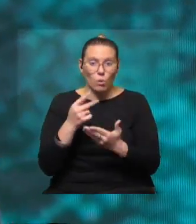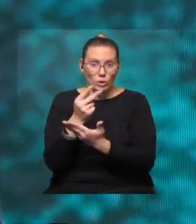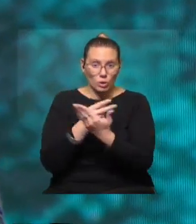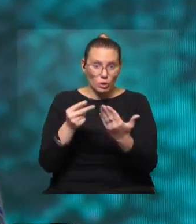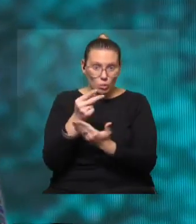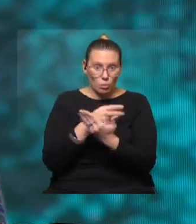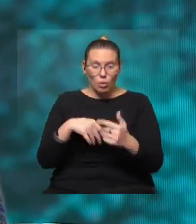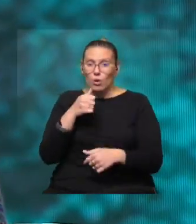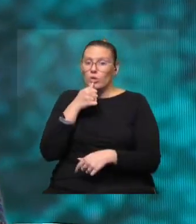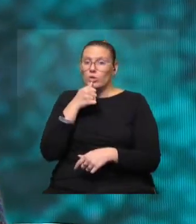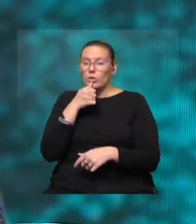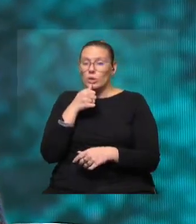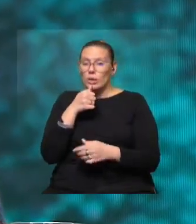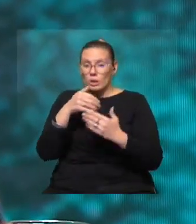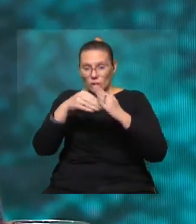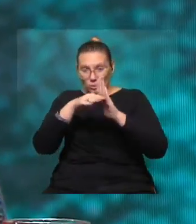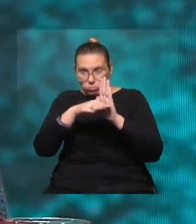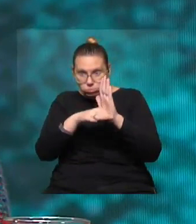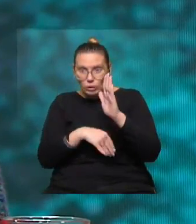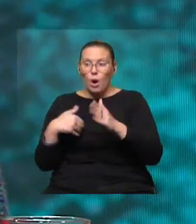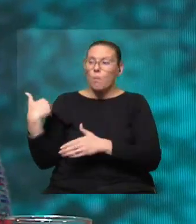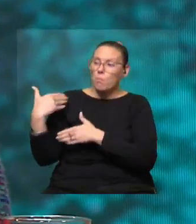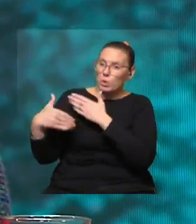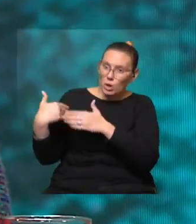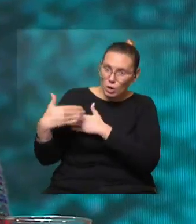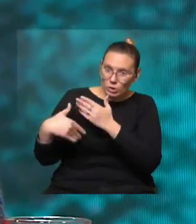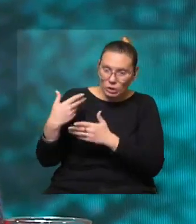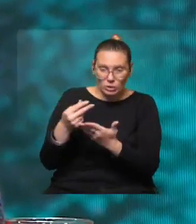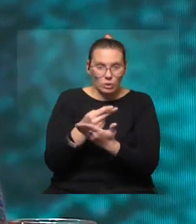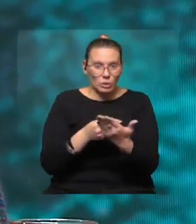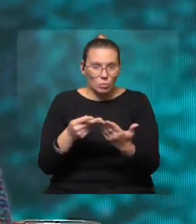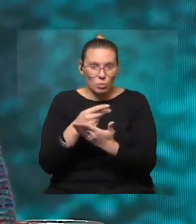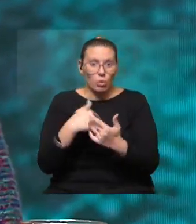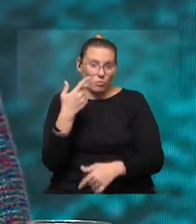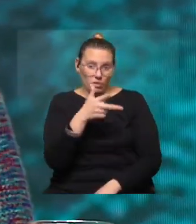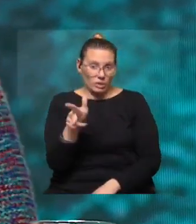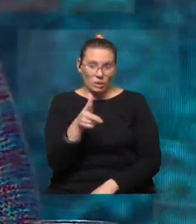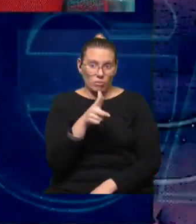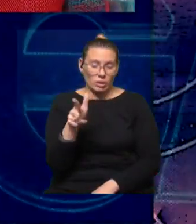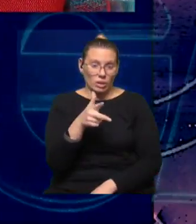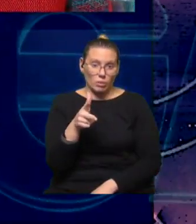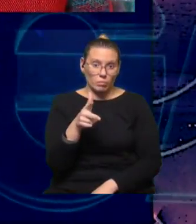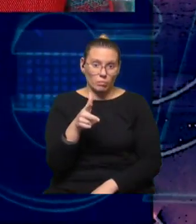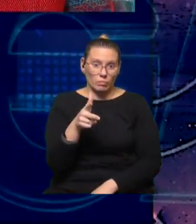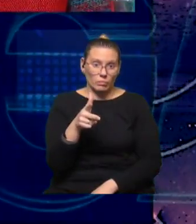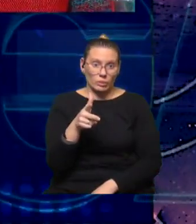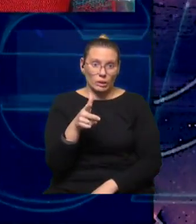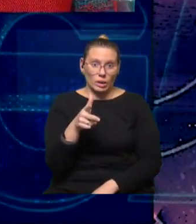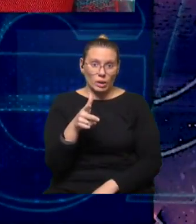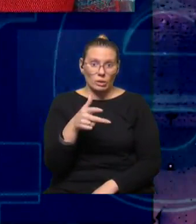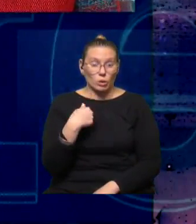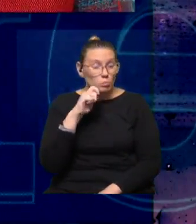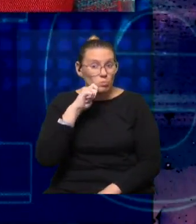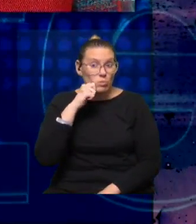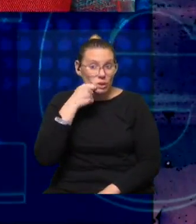me tengo un historial que es el proceso que dibujo que es un video un video animado que son muy